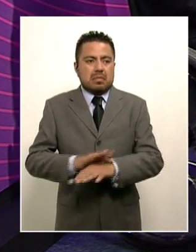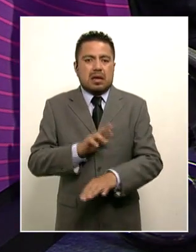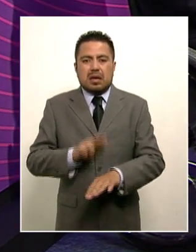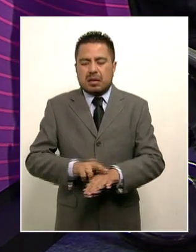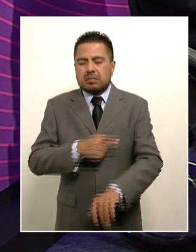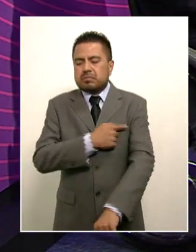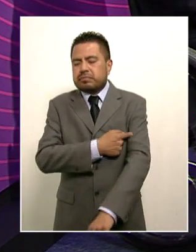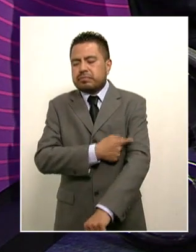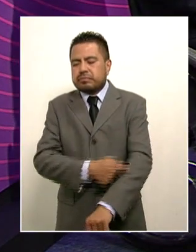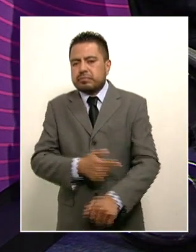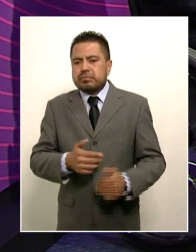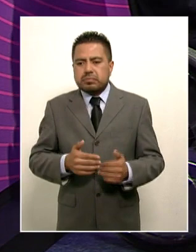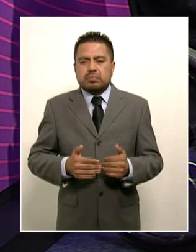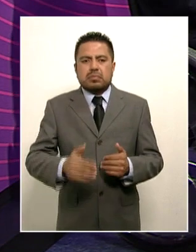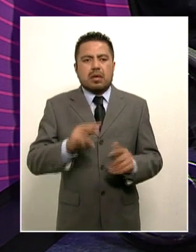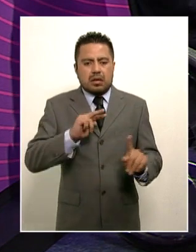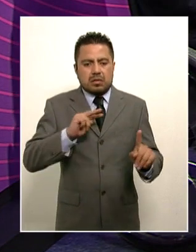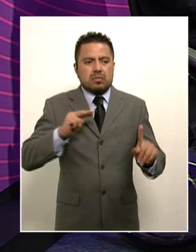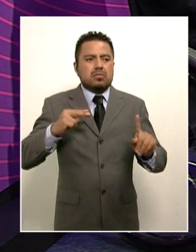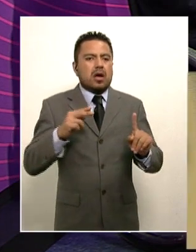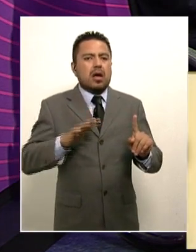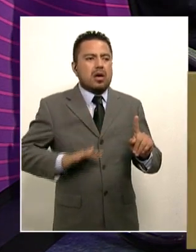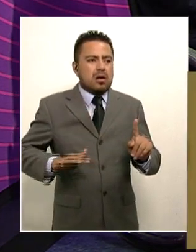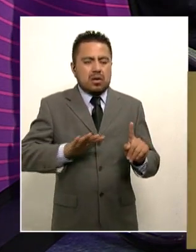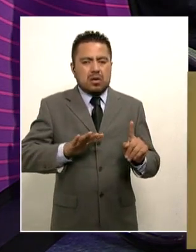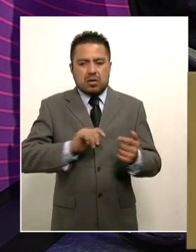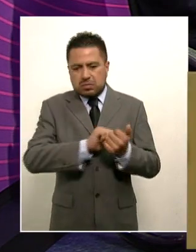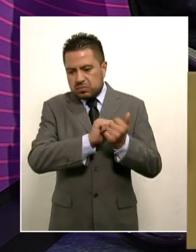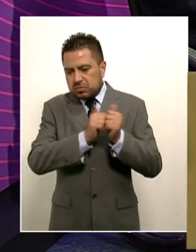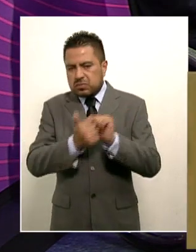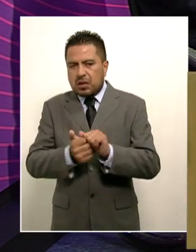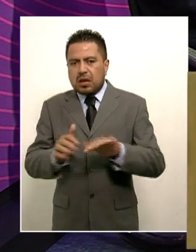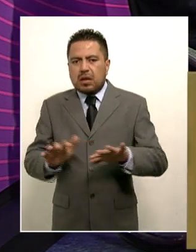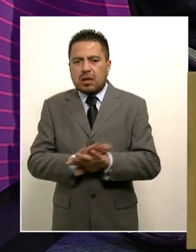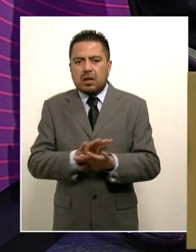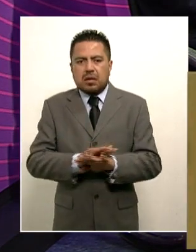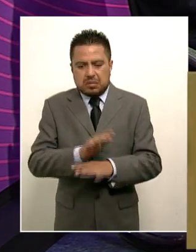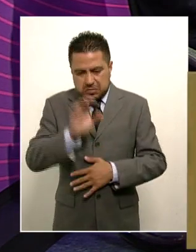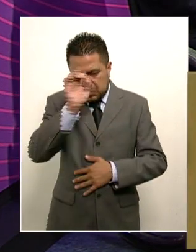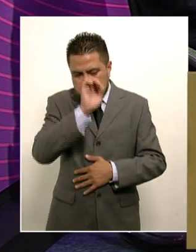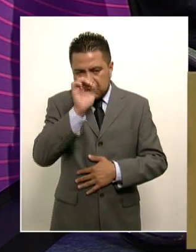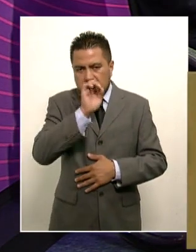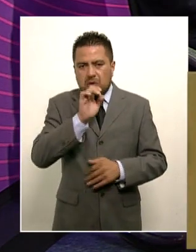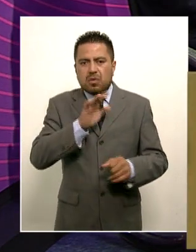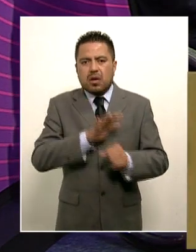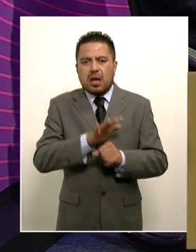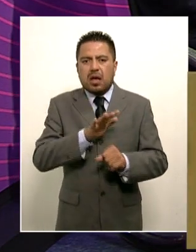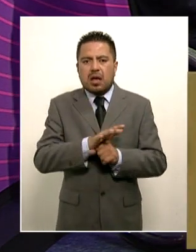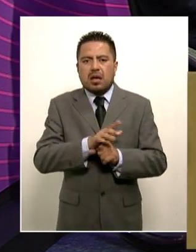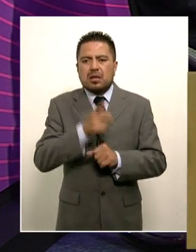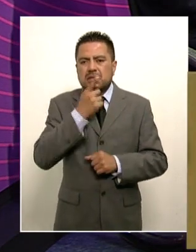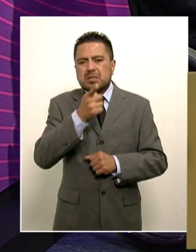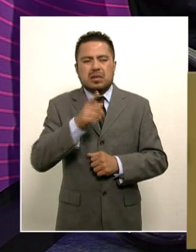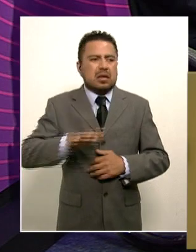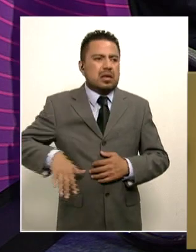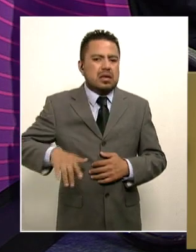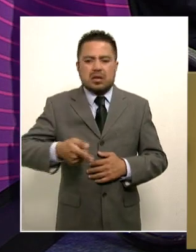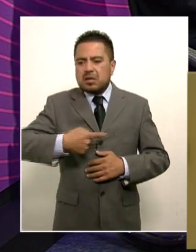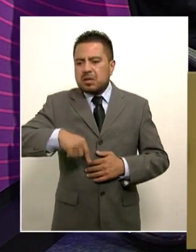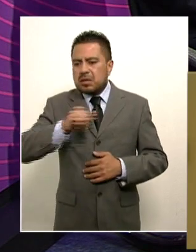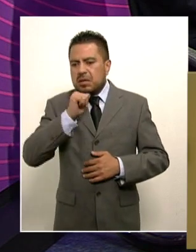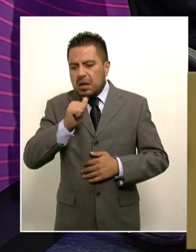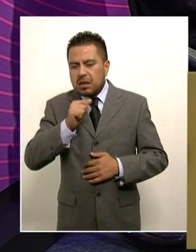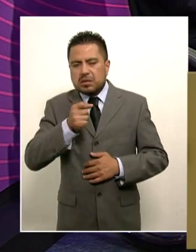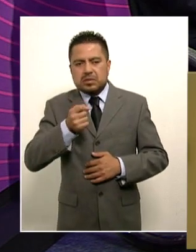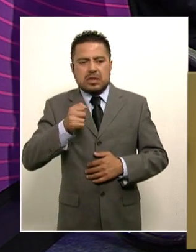camino por delante, una visión transformadora desde el punto de vista decías tú, nada de nosotras y